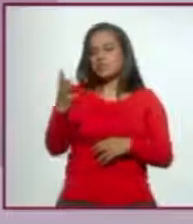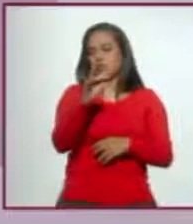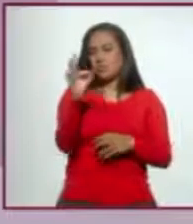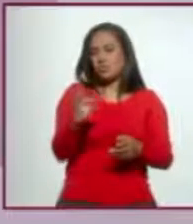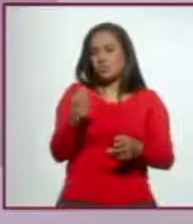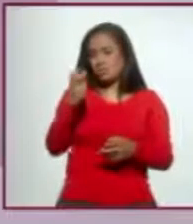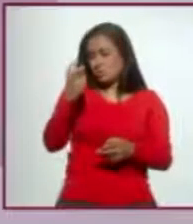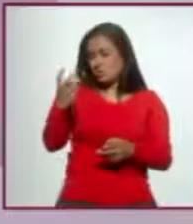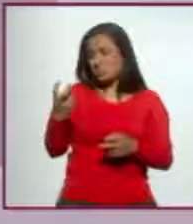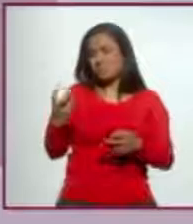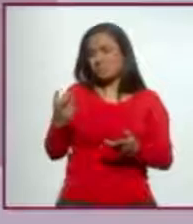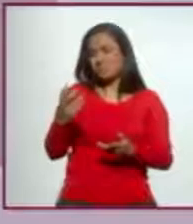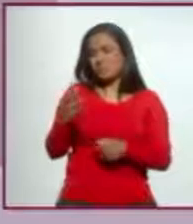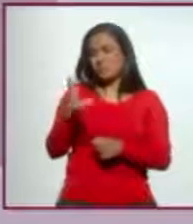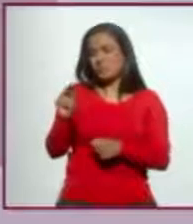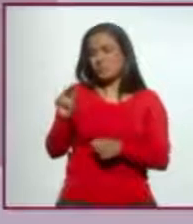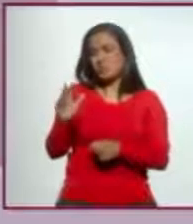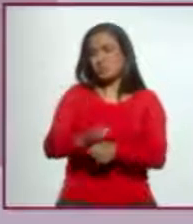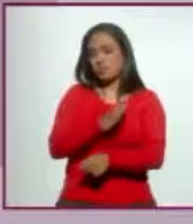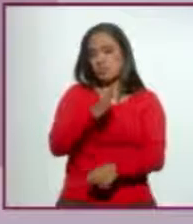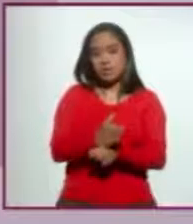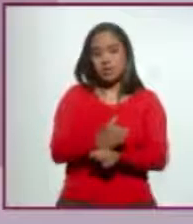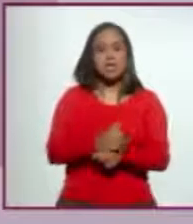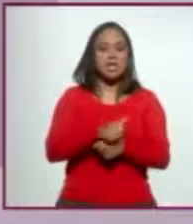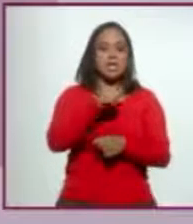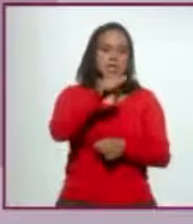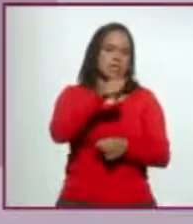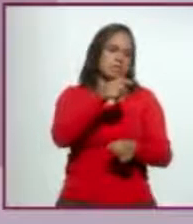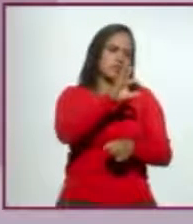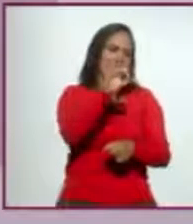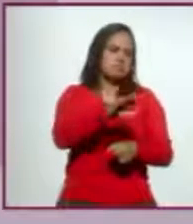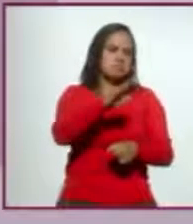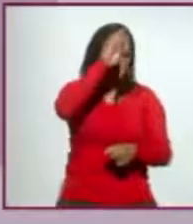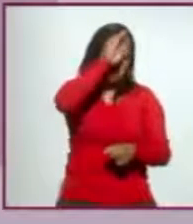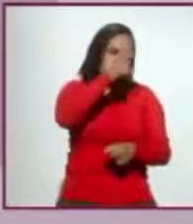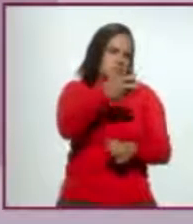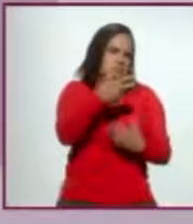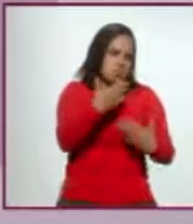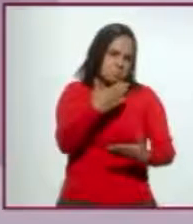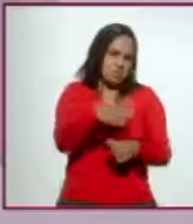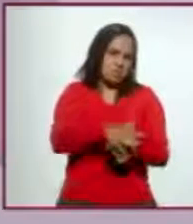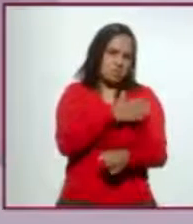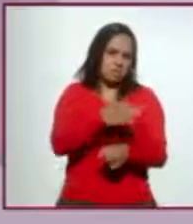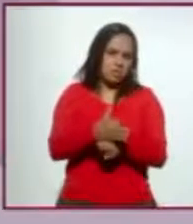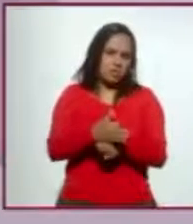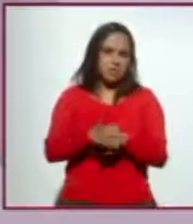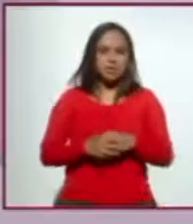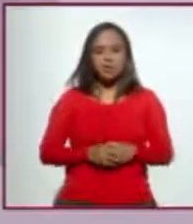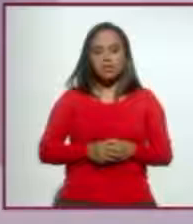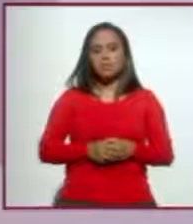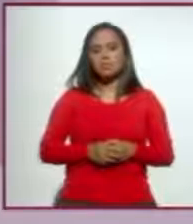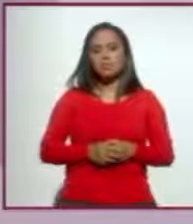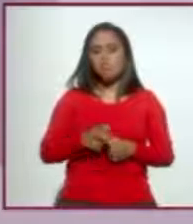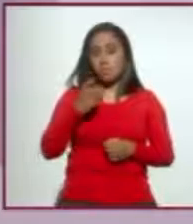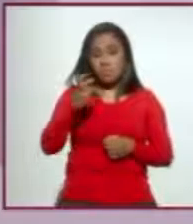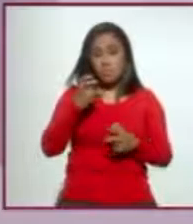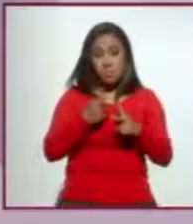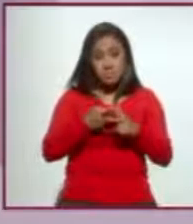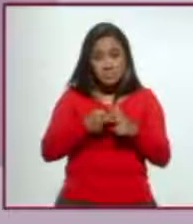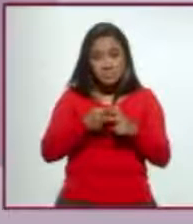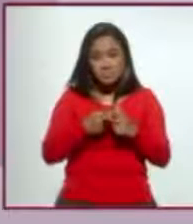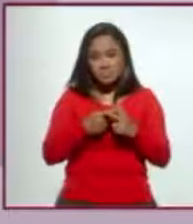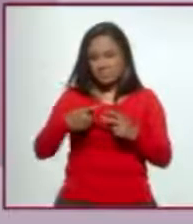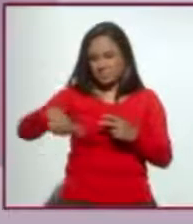que es insuficiente, mientras 16% que cree que es suficiente. Me parece nuevamente una medida de